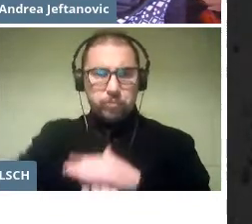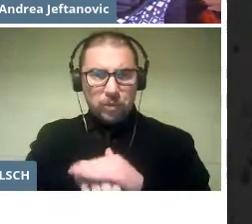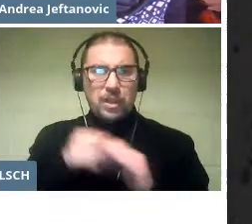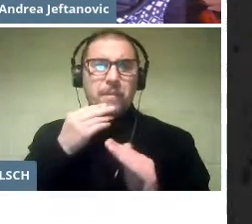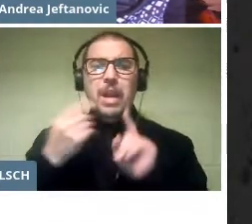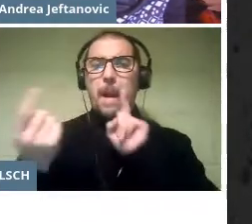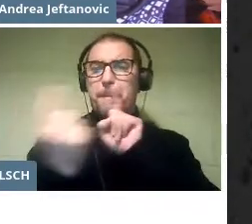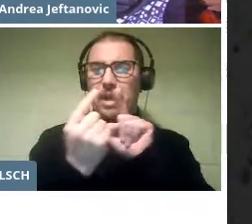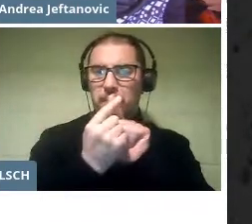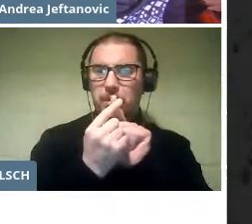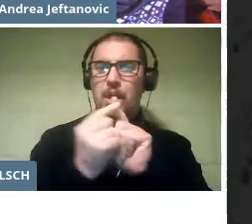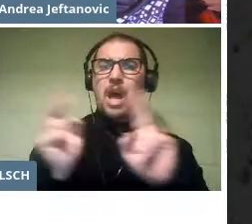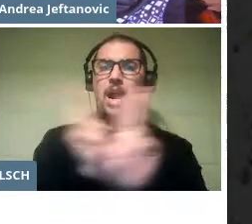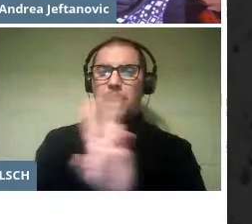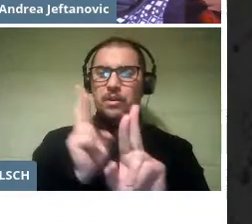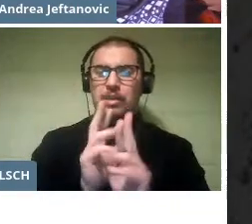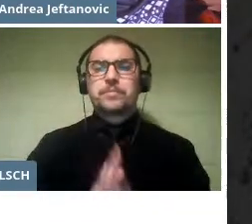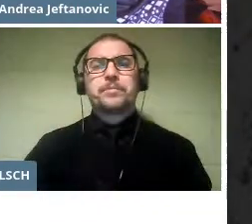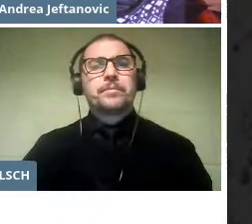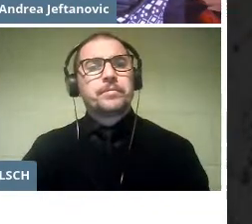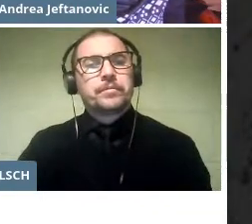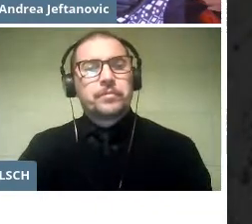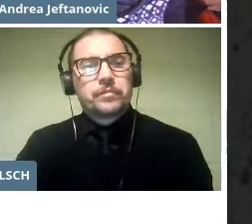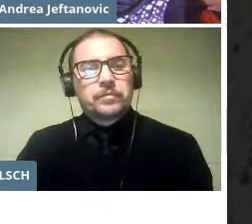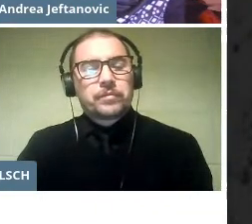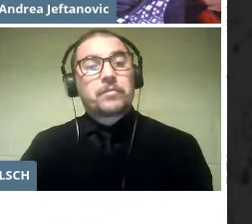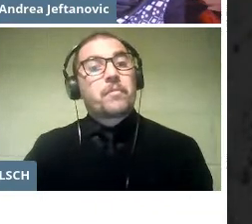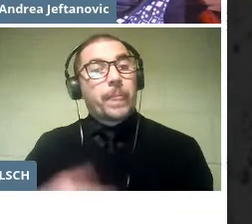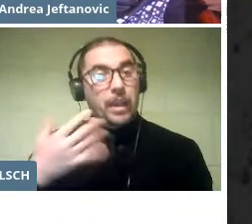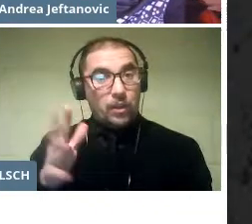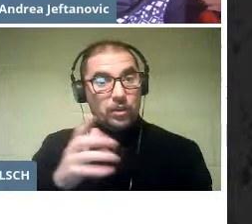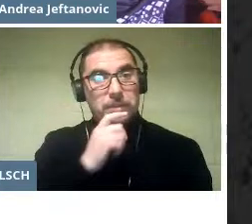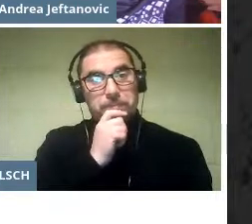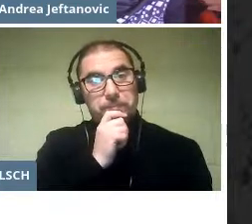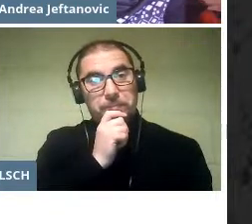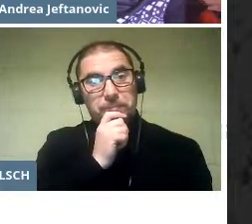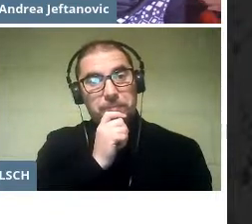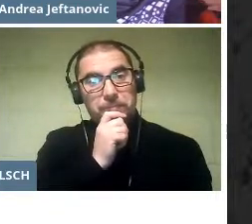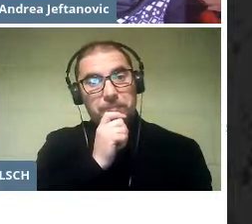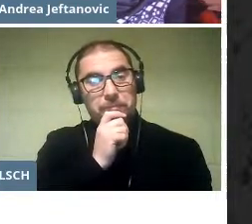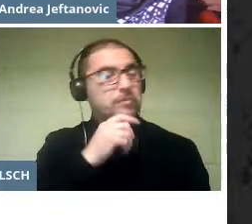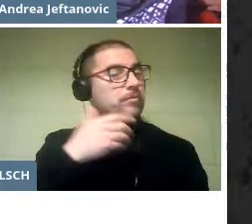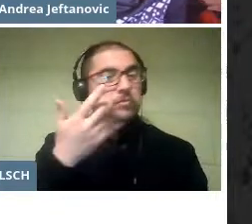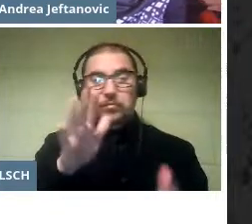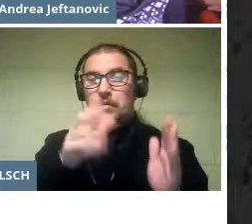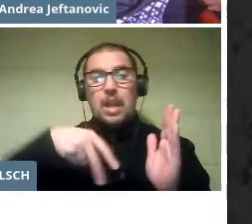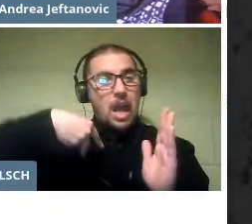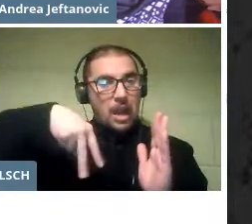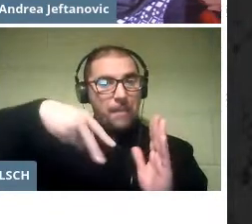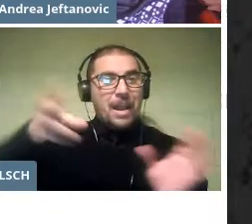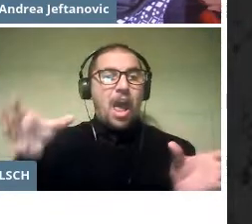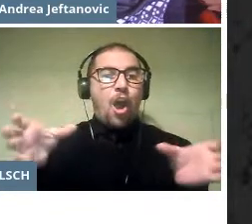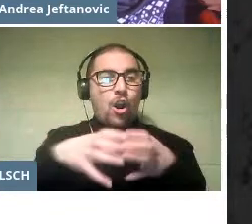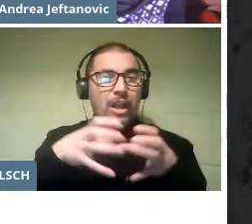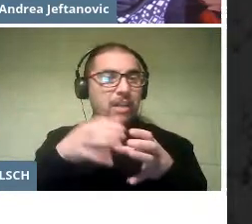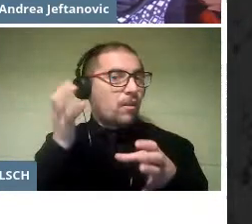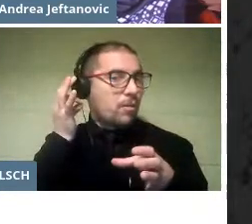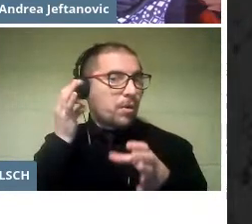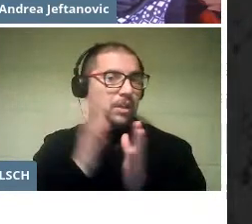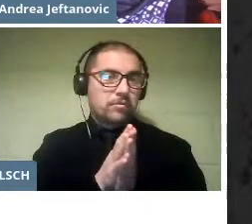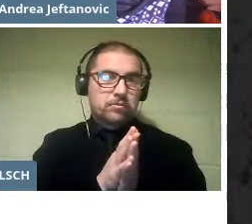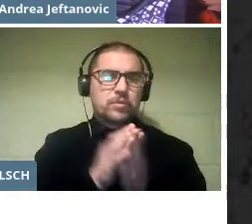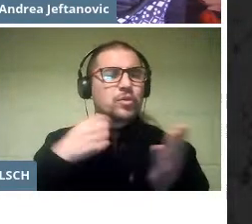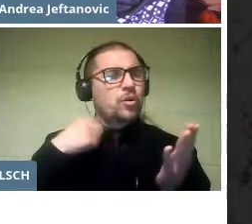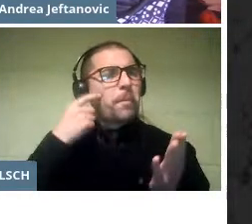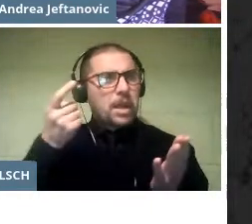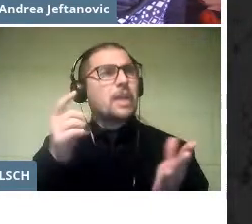participación relacional. Y ahí están memorables caminares colectivos de mujeres. Pienso en